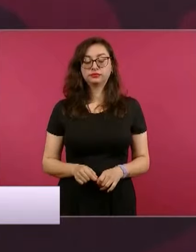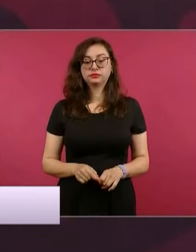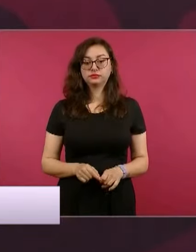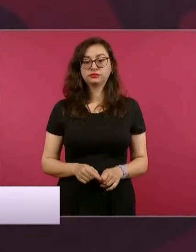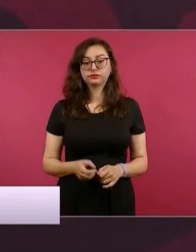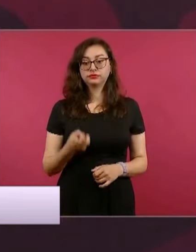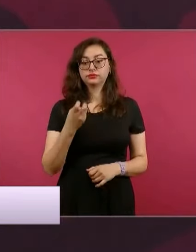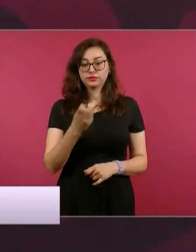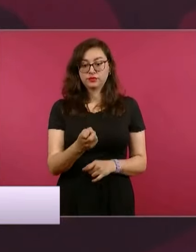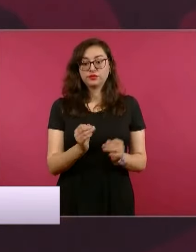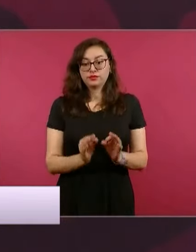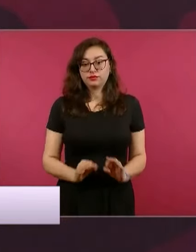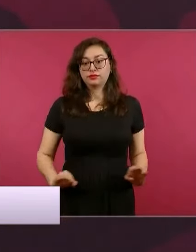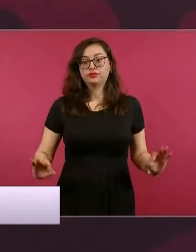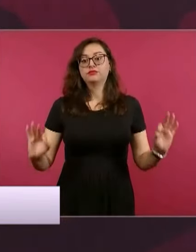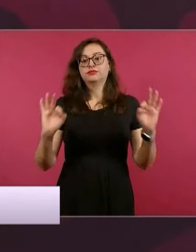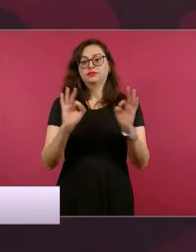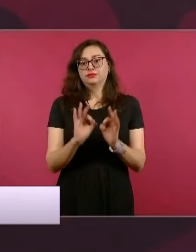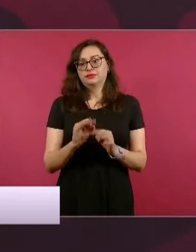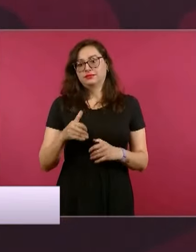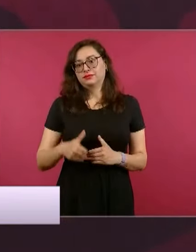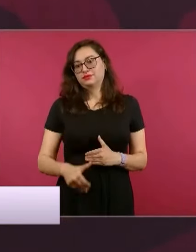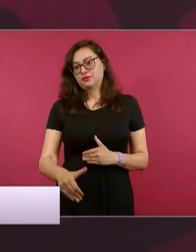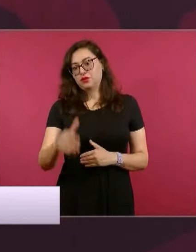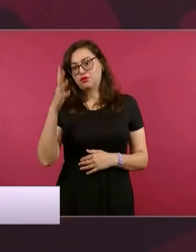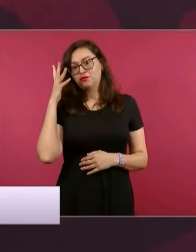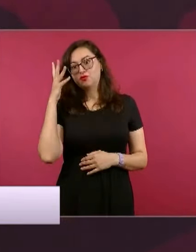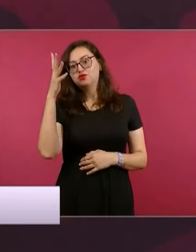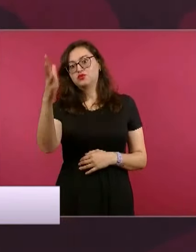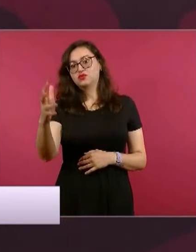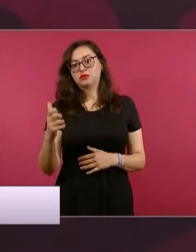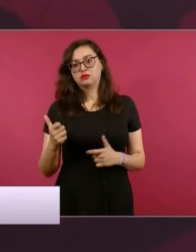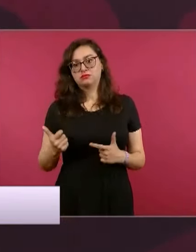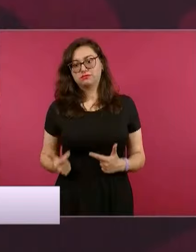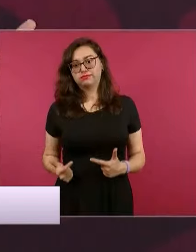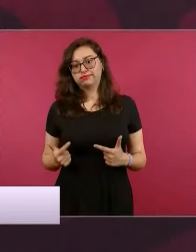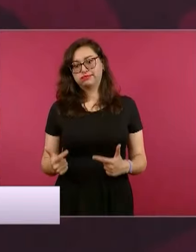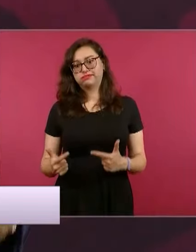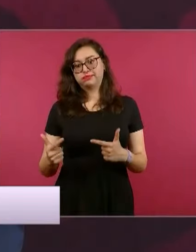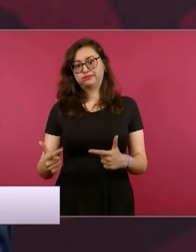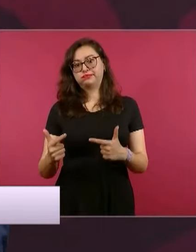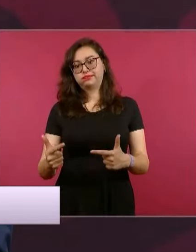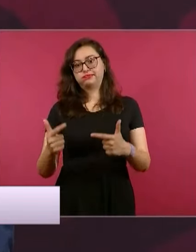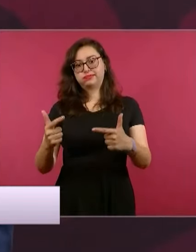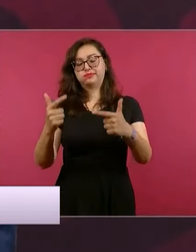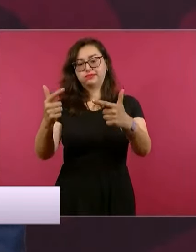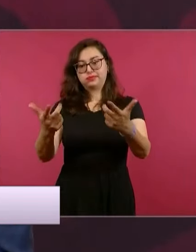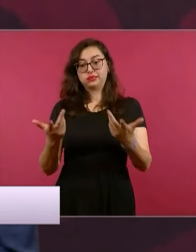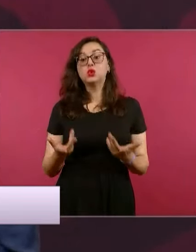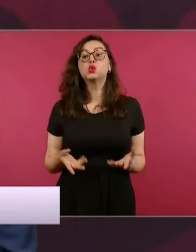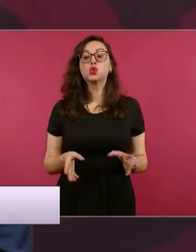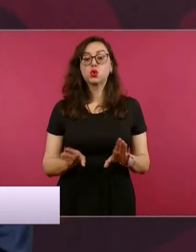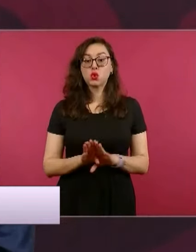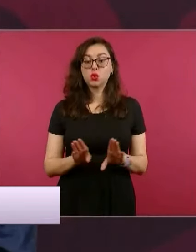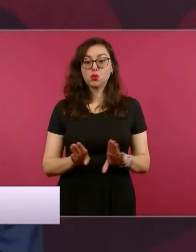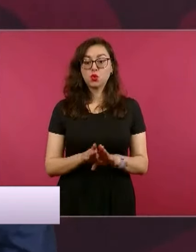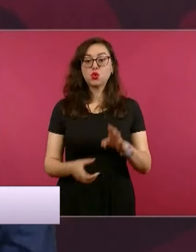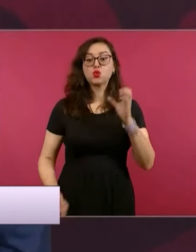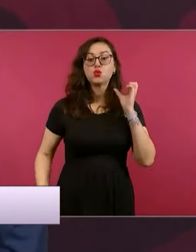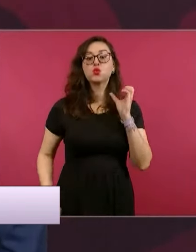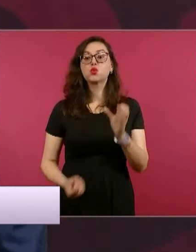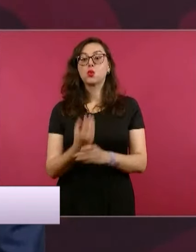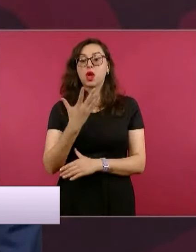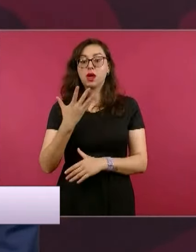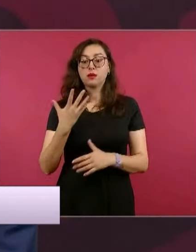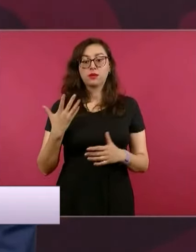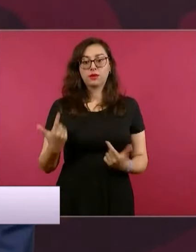uno presenta la denuncia, pues obviamente el carro ya no va a aparecer, y si aparece, va a aparecer en estas trifulcas que se están